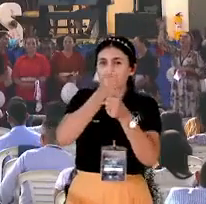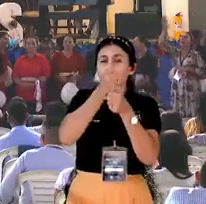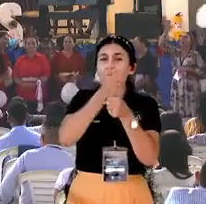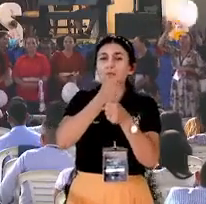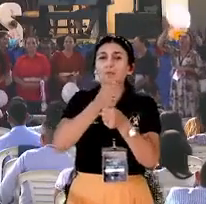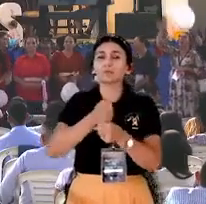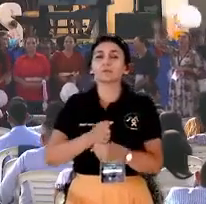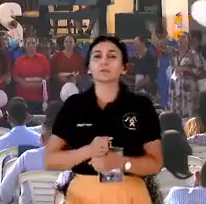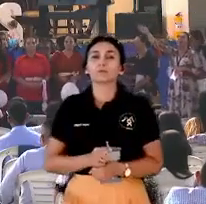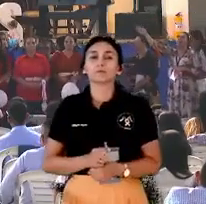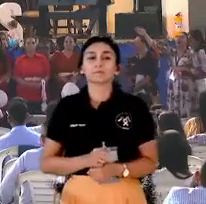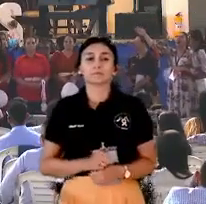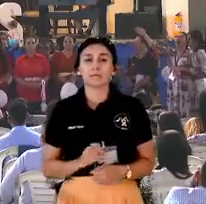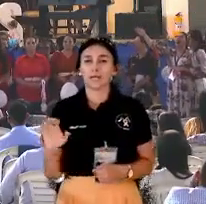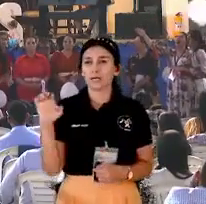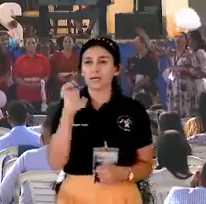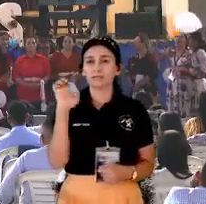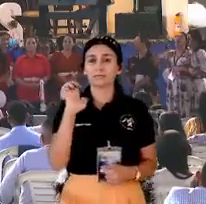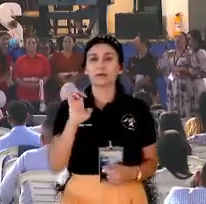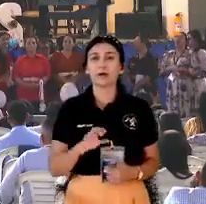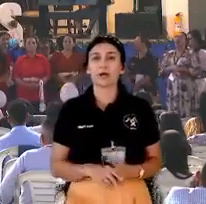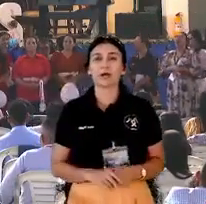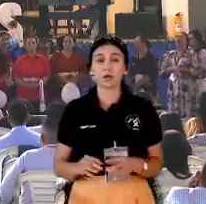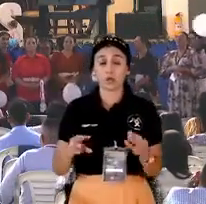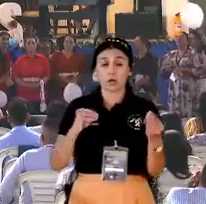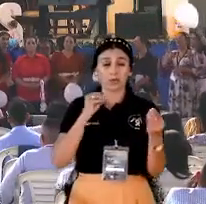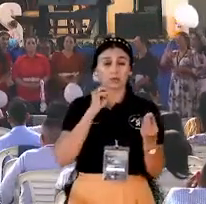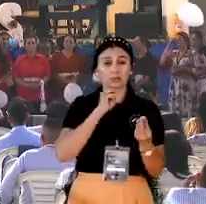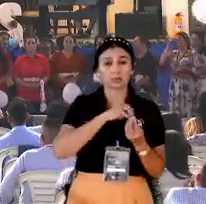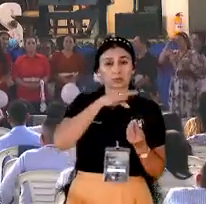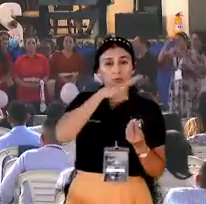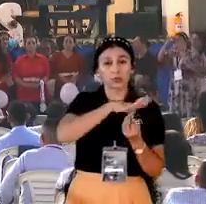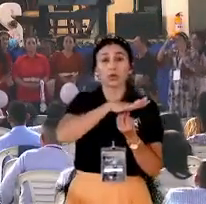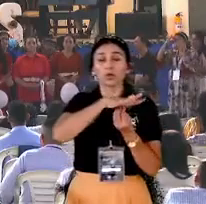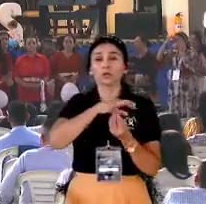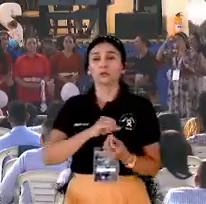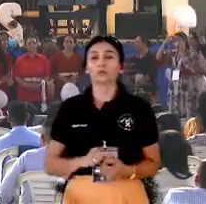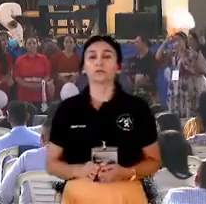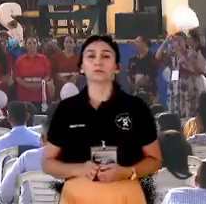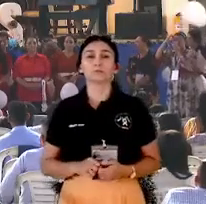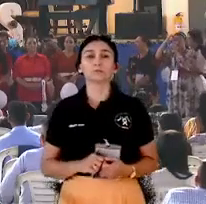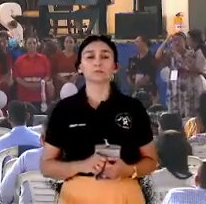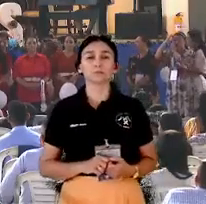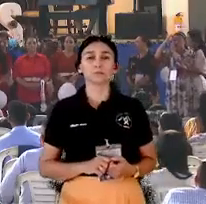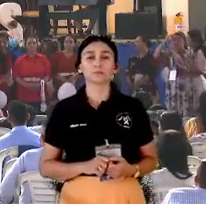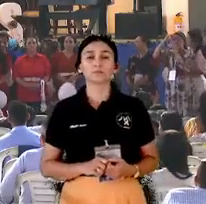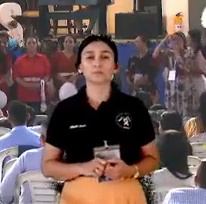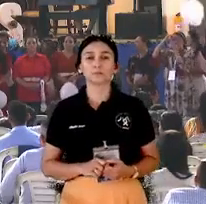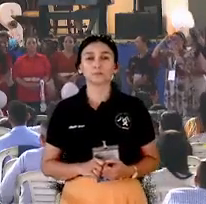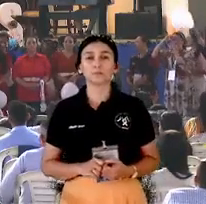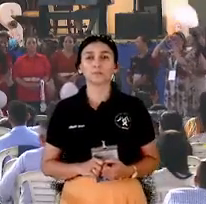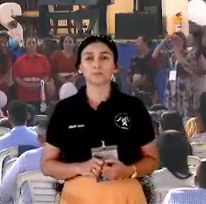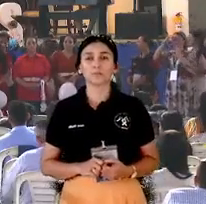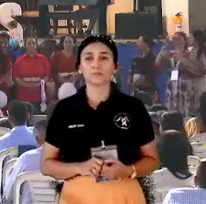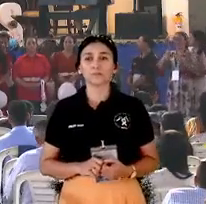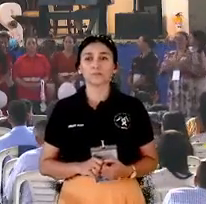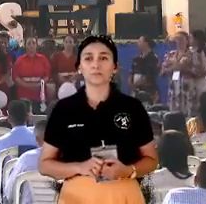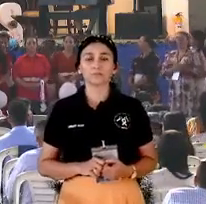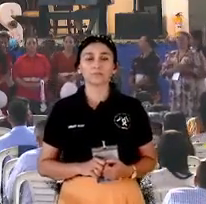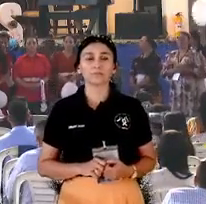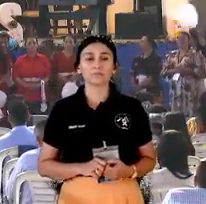Jenny Huitrago, Derly Muñoz, Cristina Trujillo, Belkis Niño, Francia